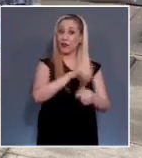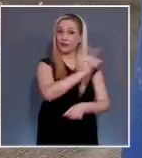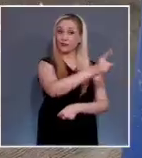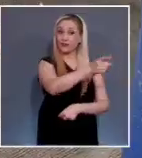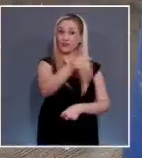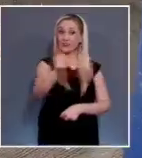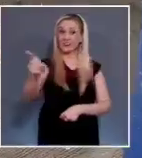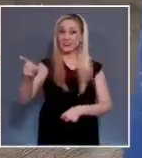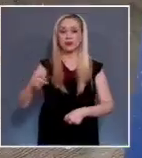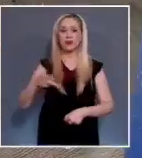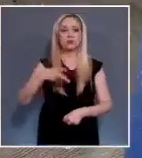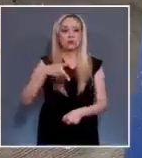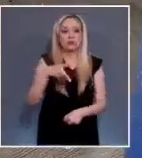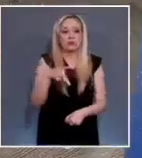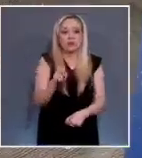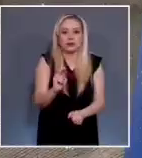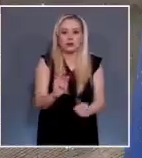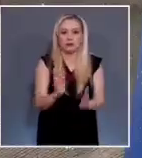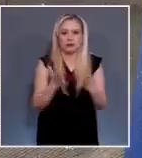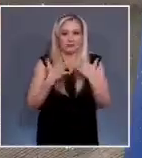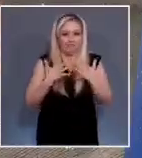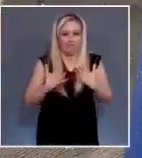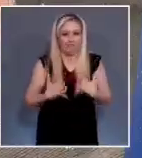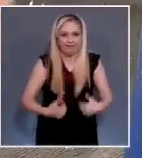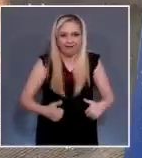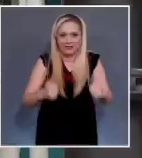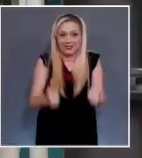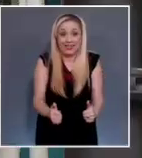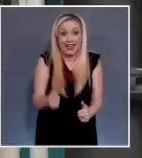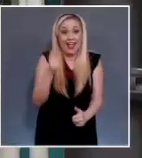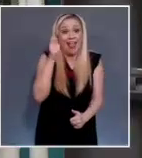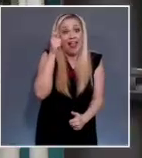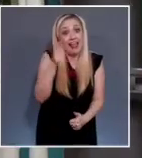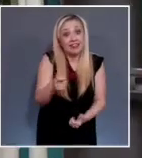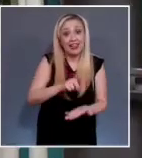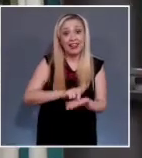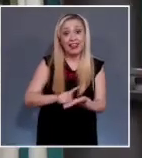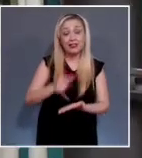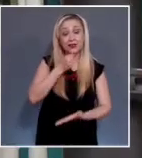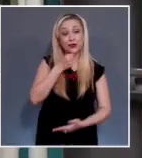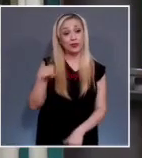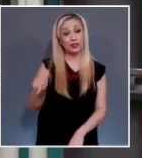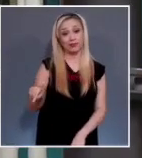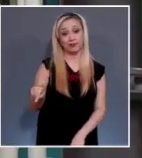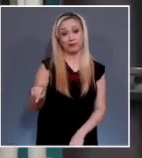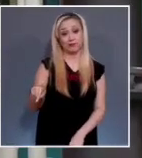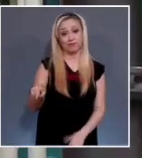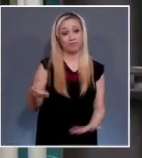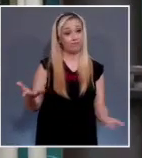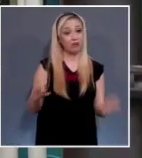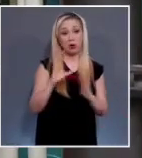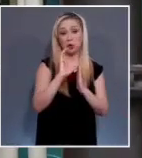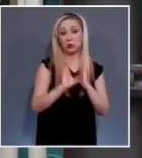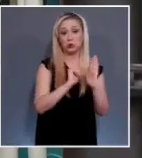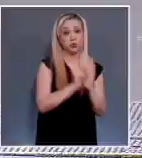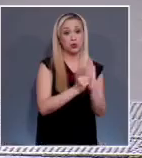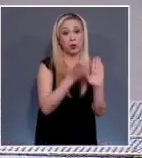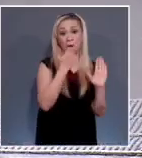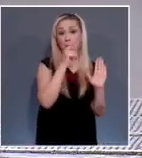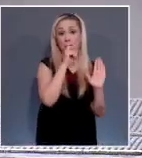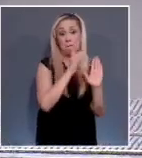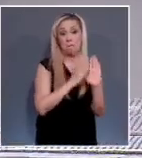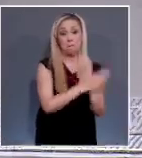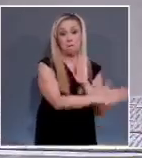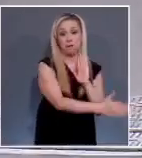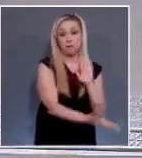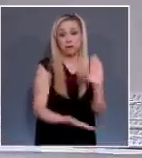comprensible de qué significan los derechos de los niños en un ámbito constitucional más amplio.